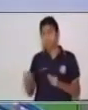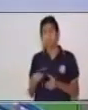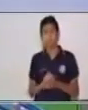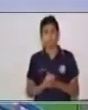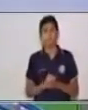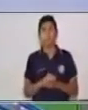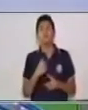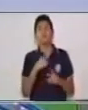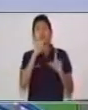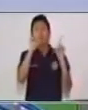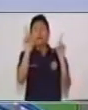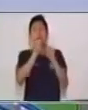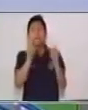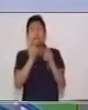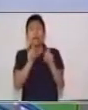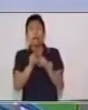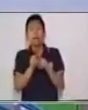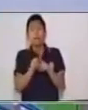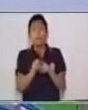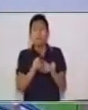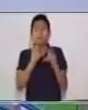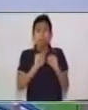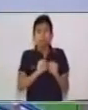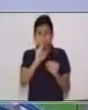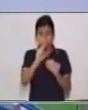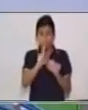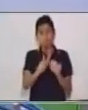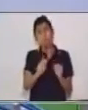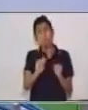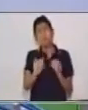De igual forma lo vamos a identificar,